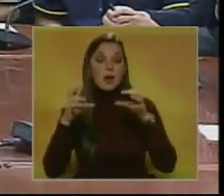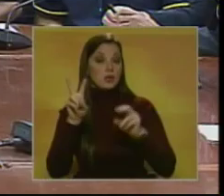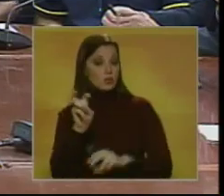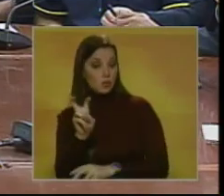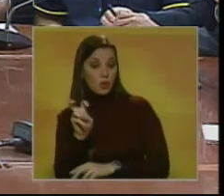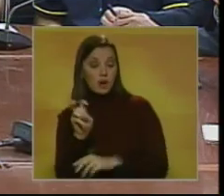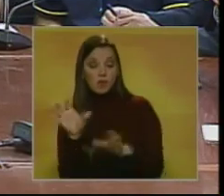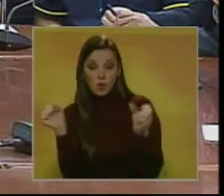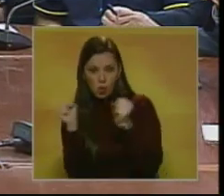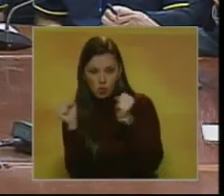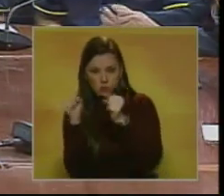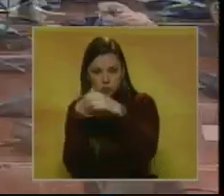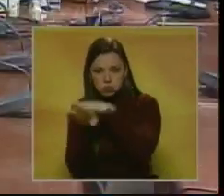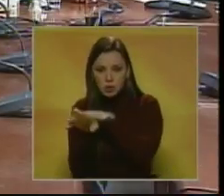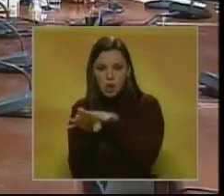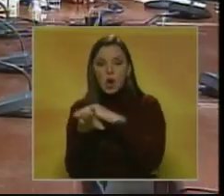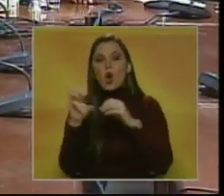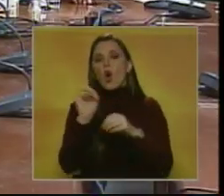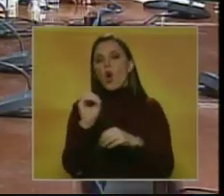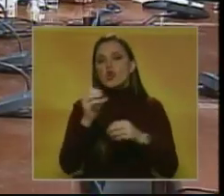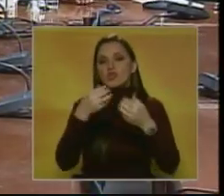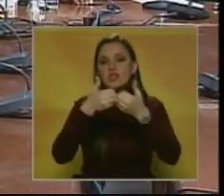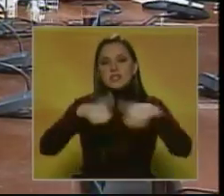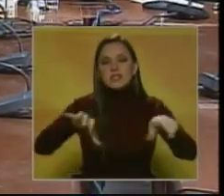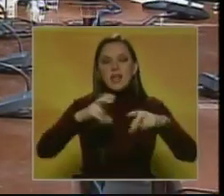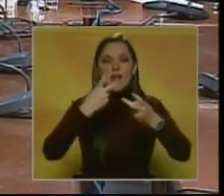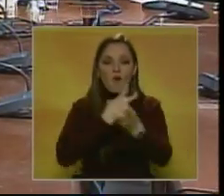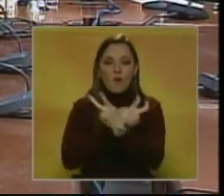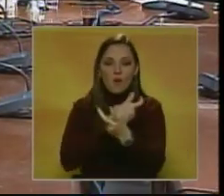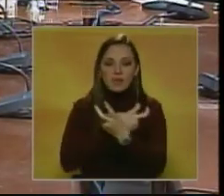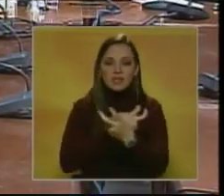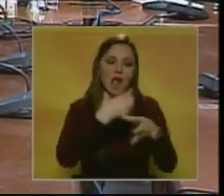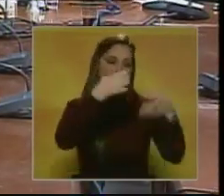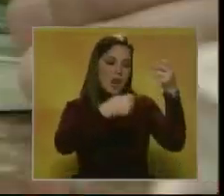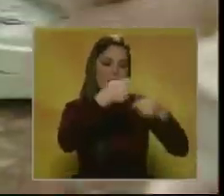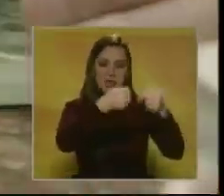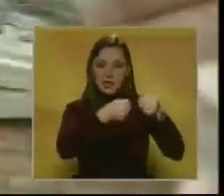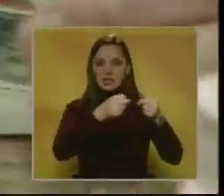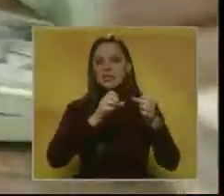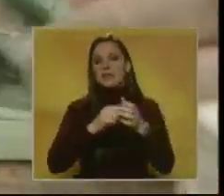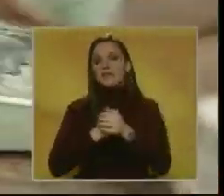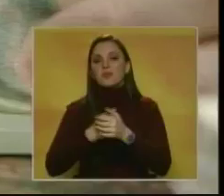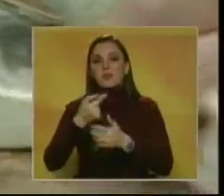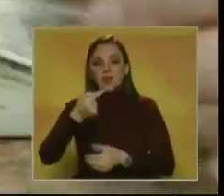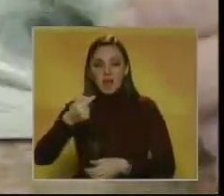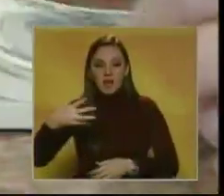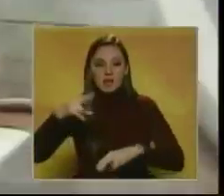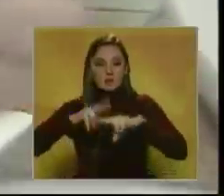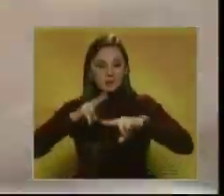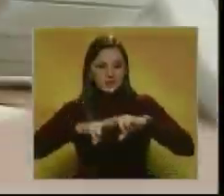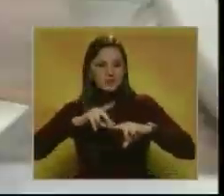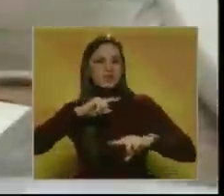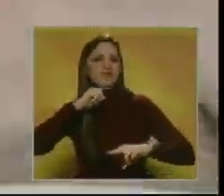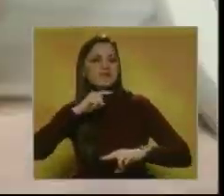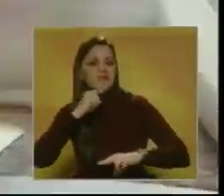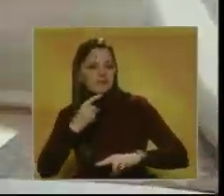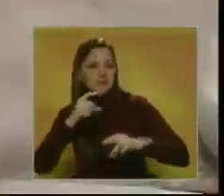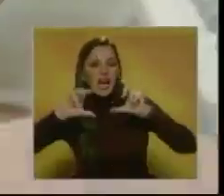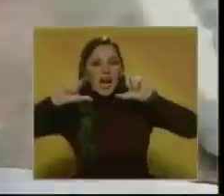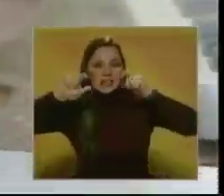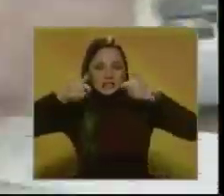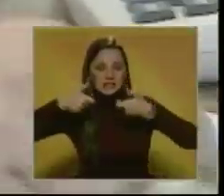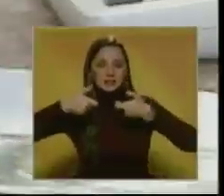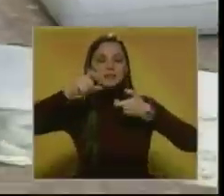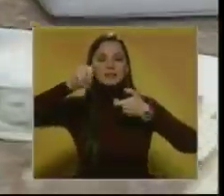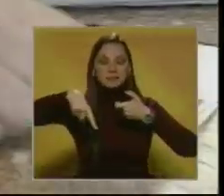refrigerada, congelada o deshuesada, leche en todas sus presentaciones, arvejas, frijoles, lentejas, trigos duros y